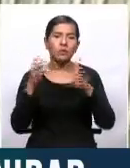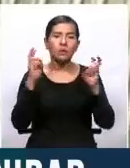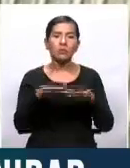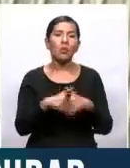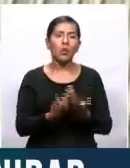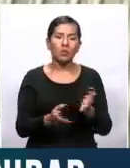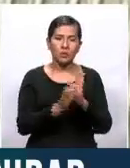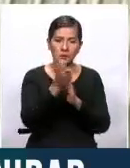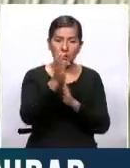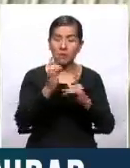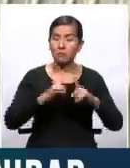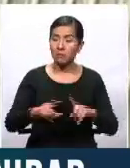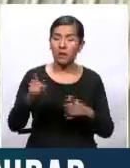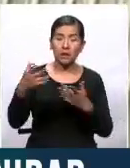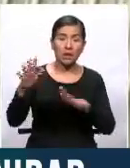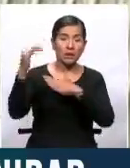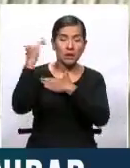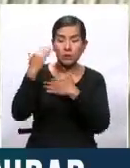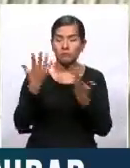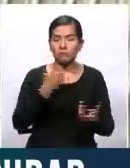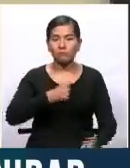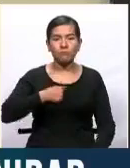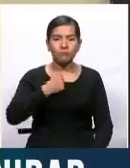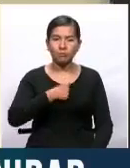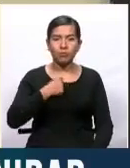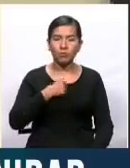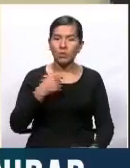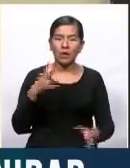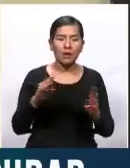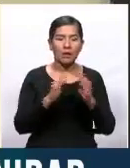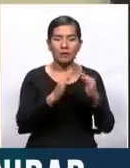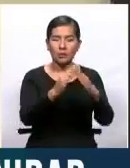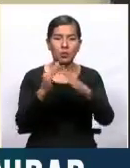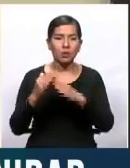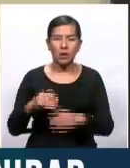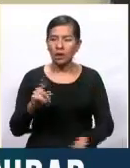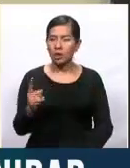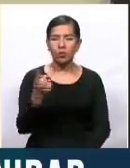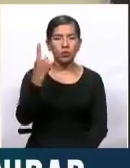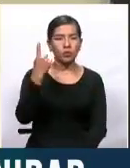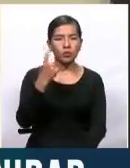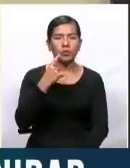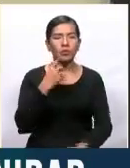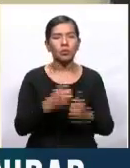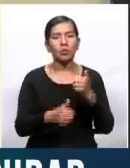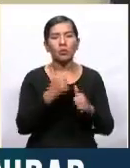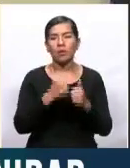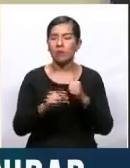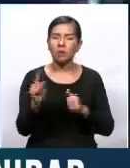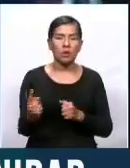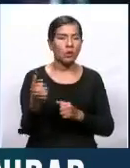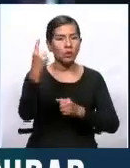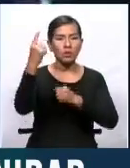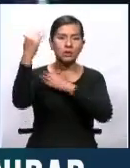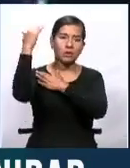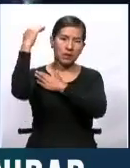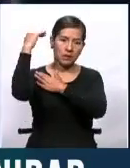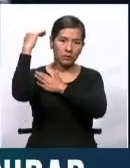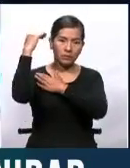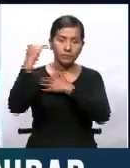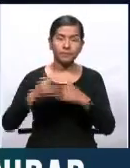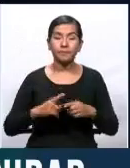y lamentablemente en uno de los pocos departamentos o ciudades que hemos tenido problemas precisamente así en Santa Cruz,